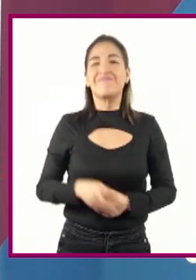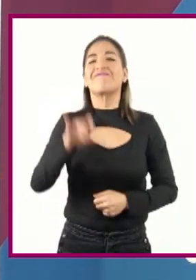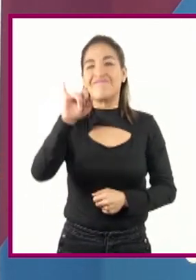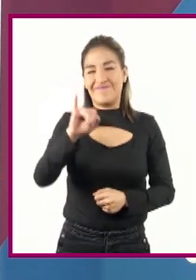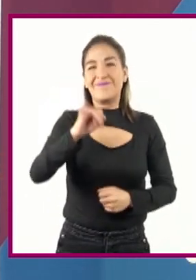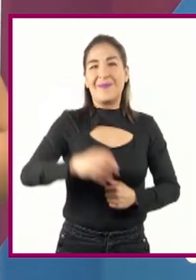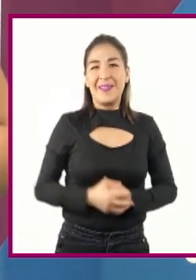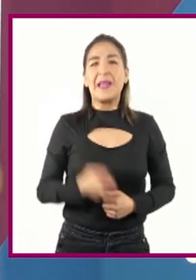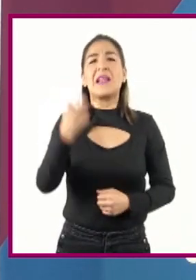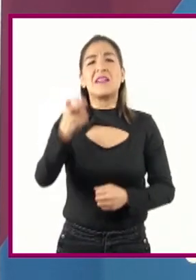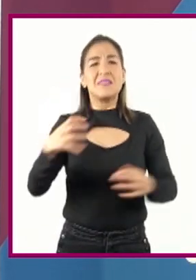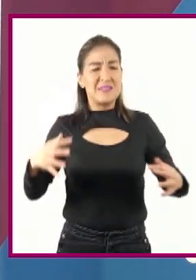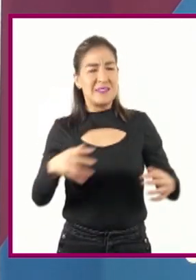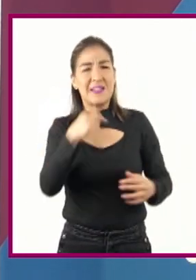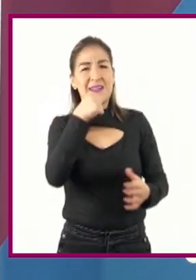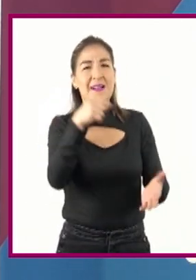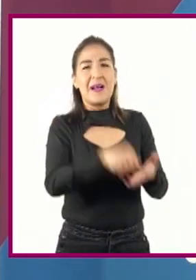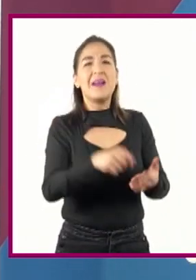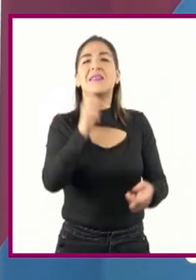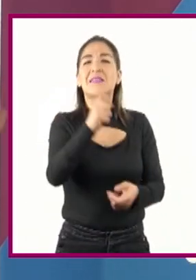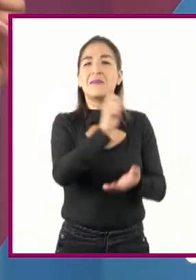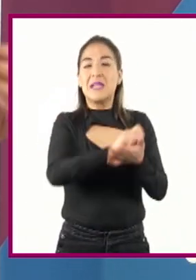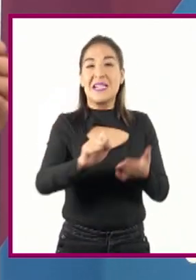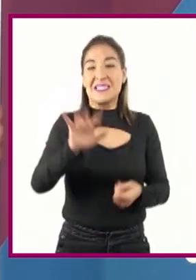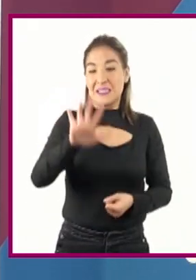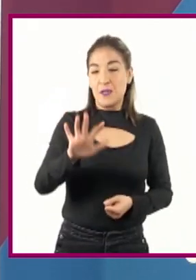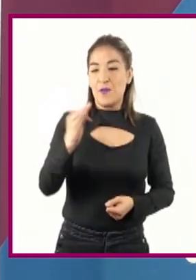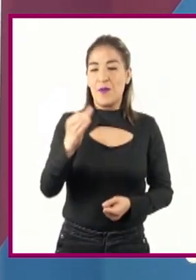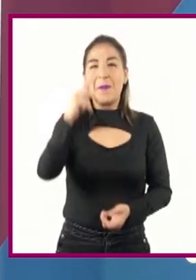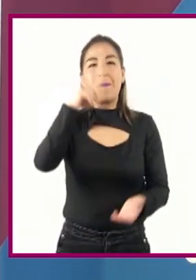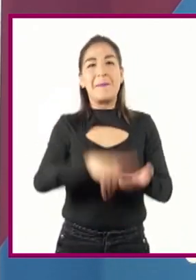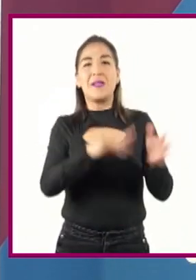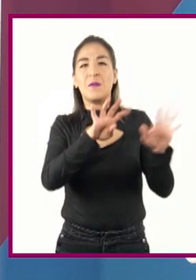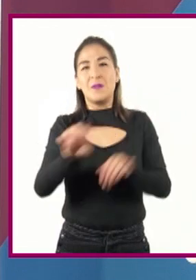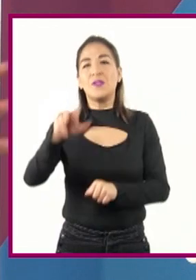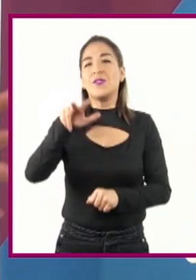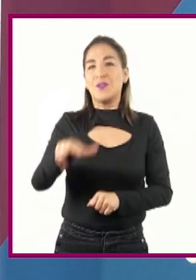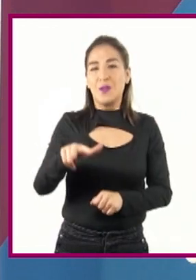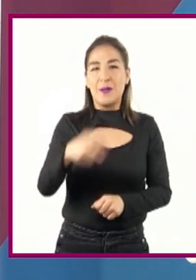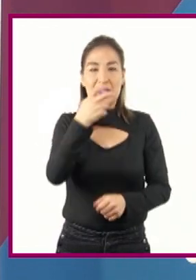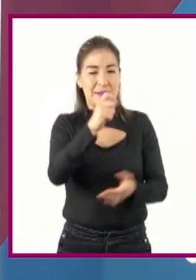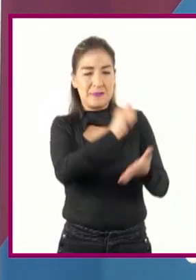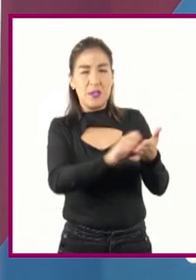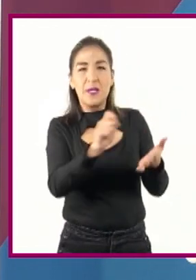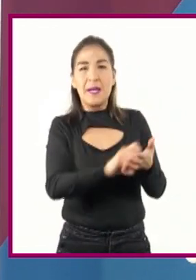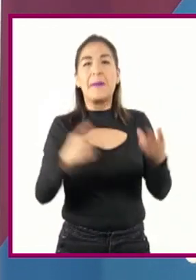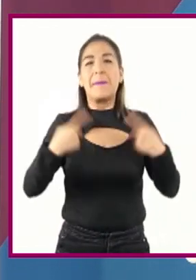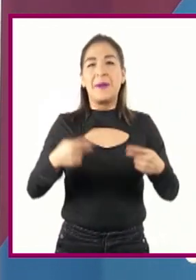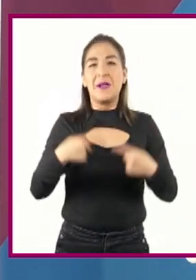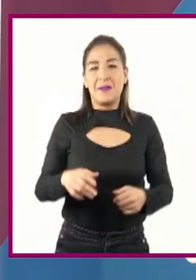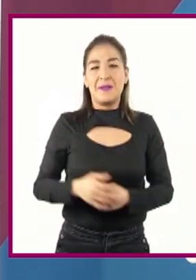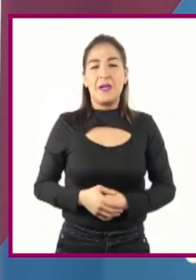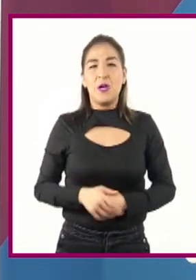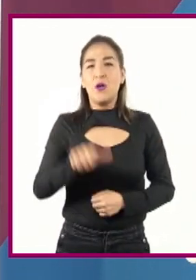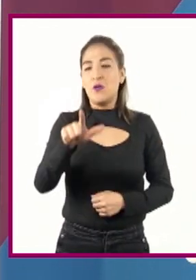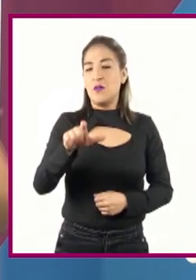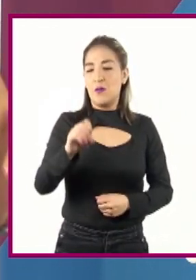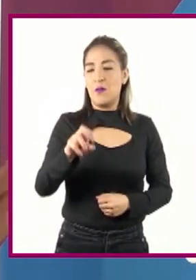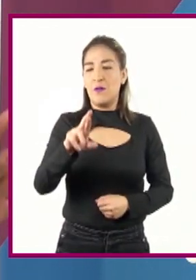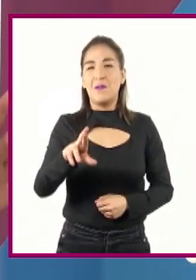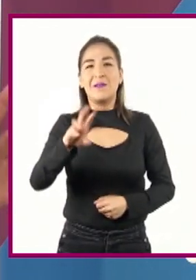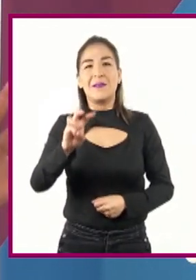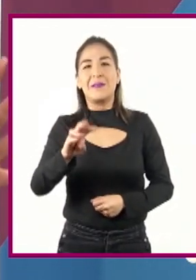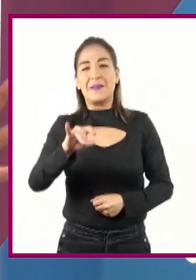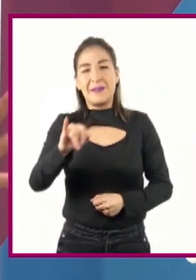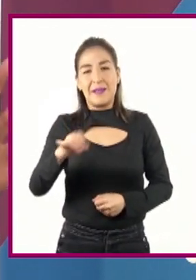Así es, la carta está fechada el 5 de febrero de 1918 y es escrita por Lorry, un soldado inglés